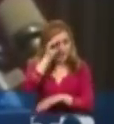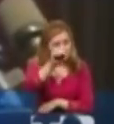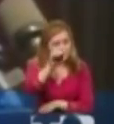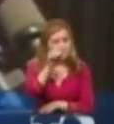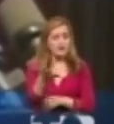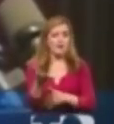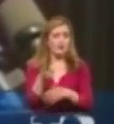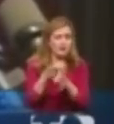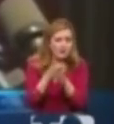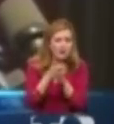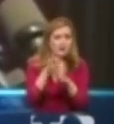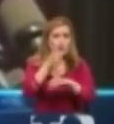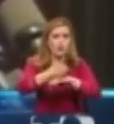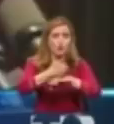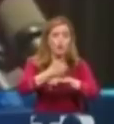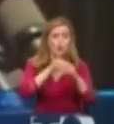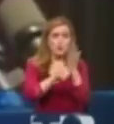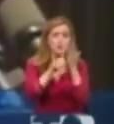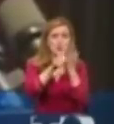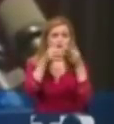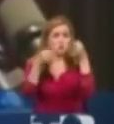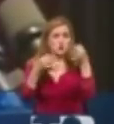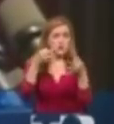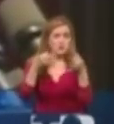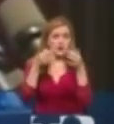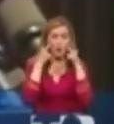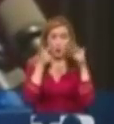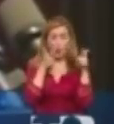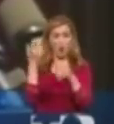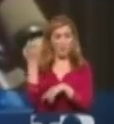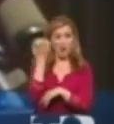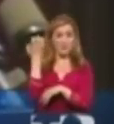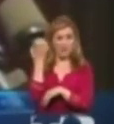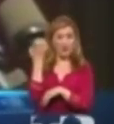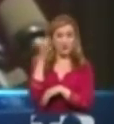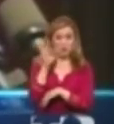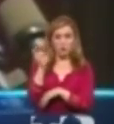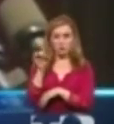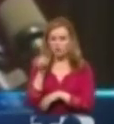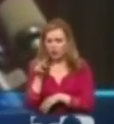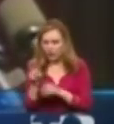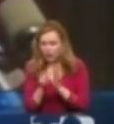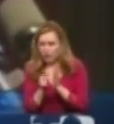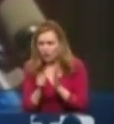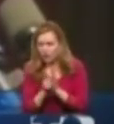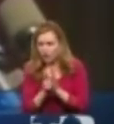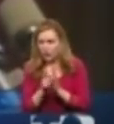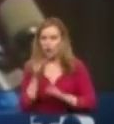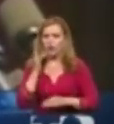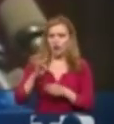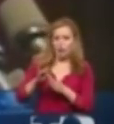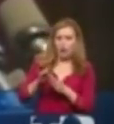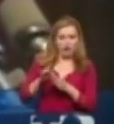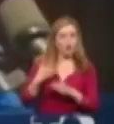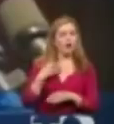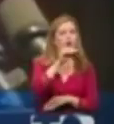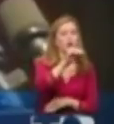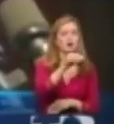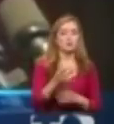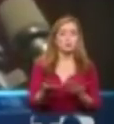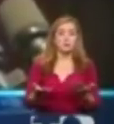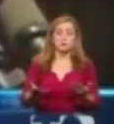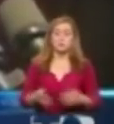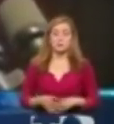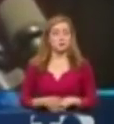manera inmediata a las autoridades de justicia para adoptar las medidas correspondientes, en este caso solicitar las